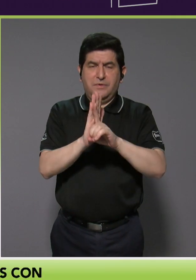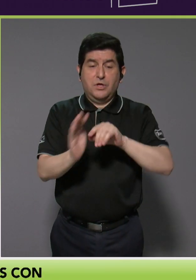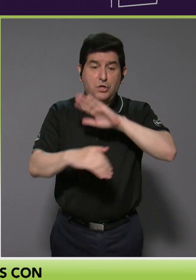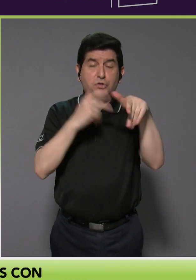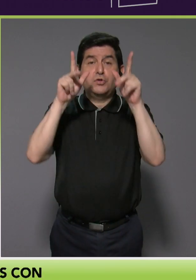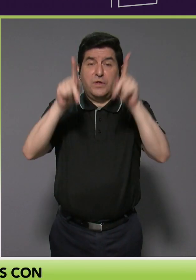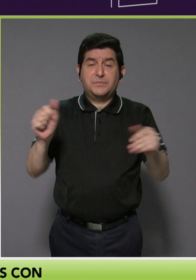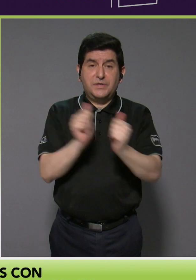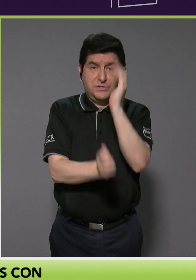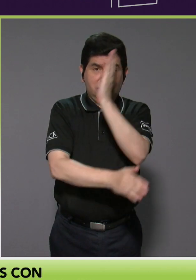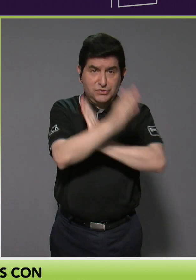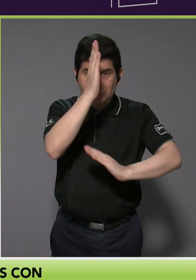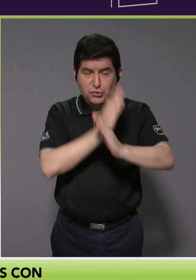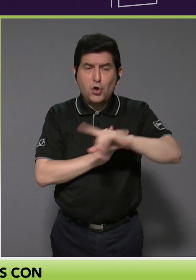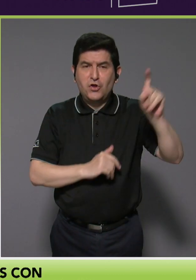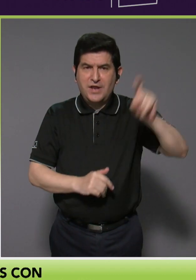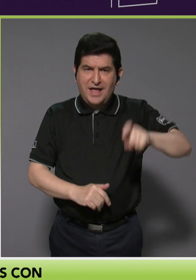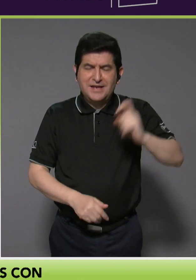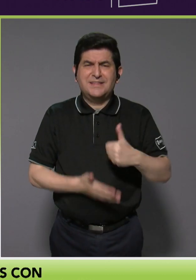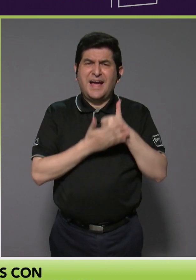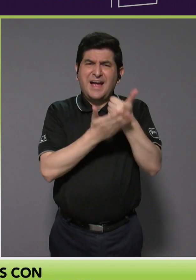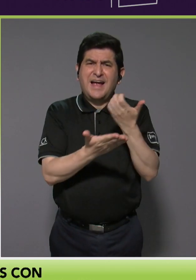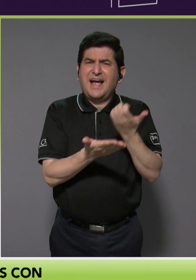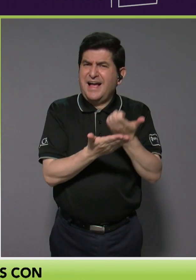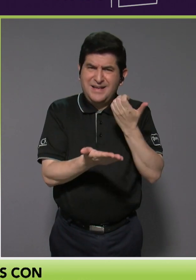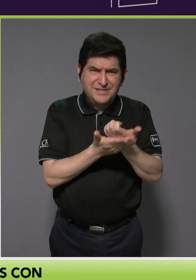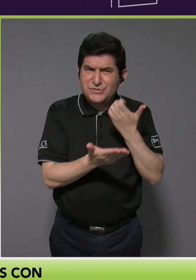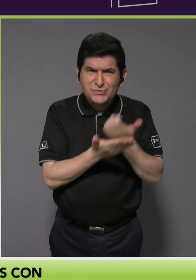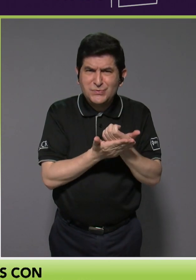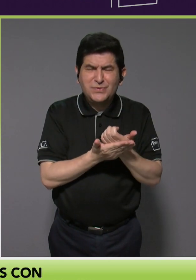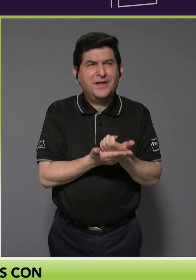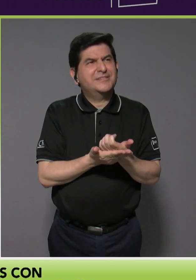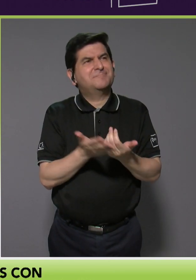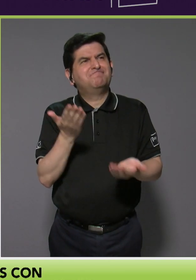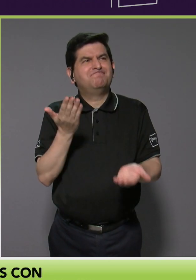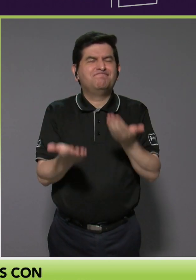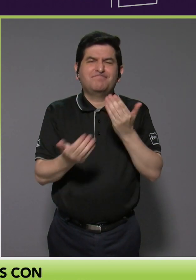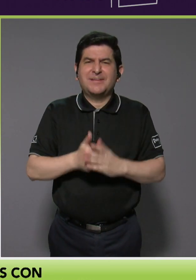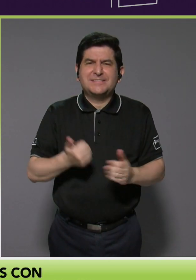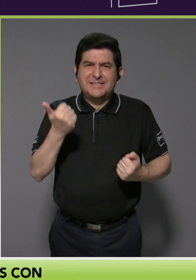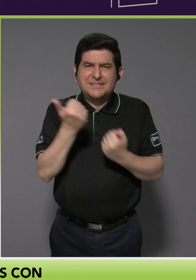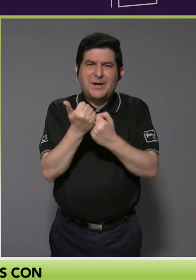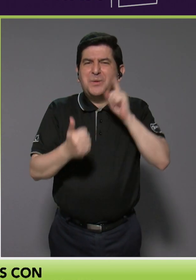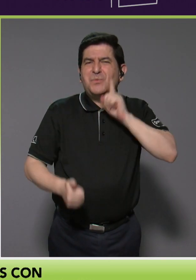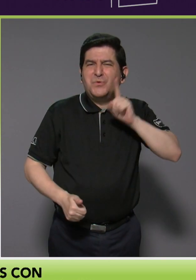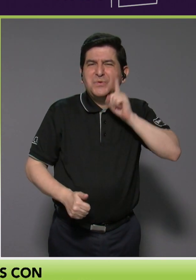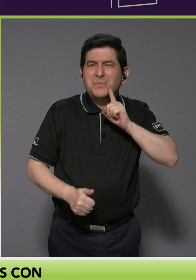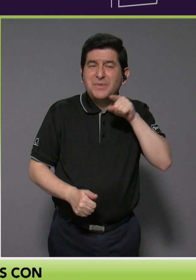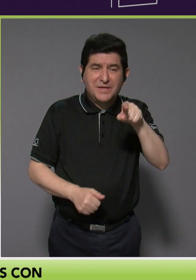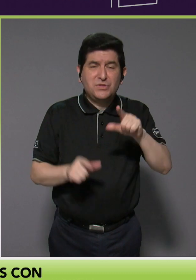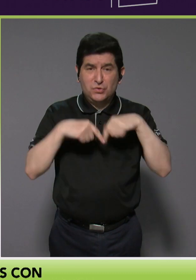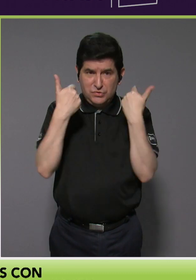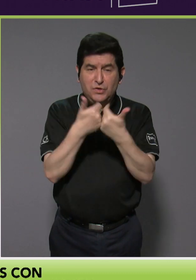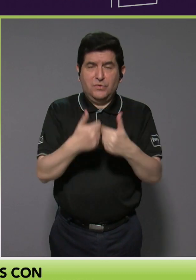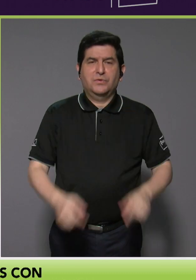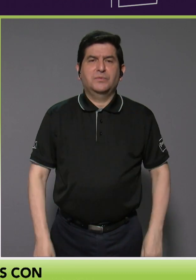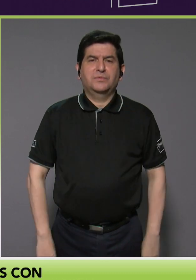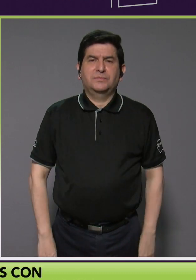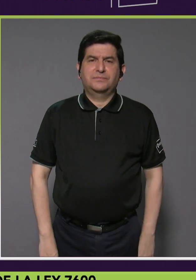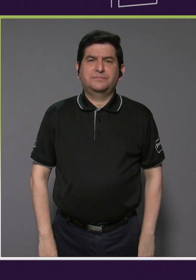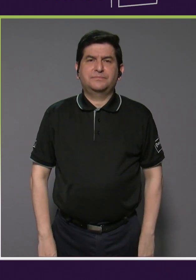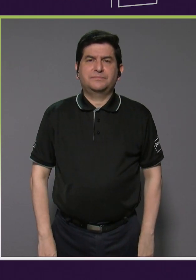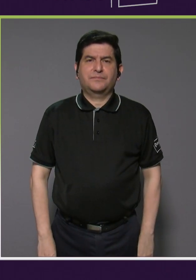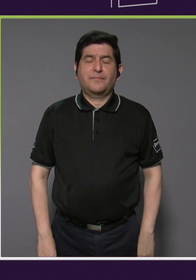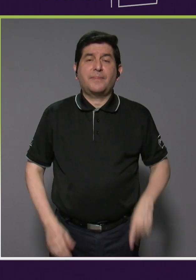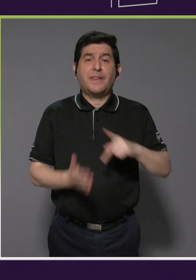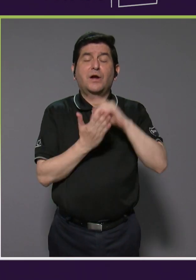todas las personas con discapacidad lo que necesitan son ayudas económicas también es reforzar mitos, ¿verdad?, sobre ellas. Es realmente